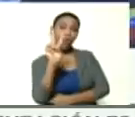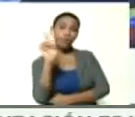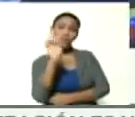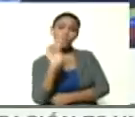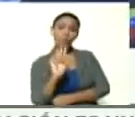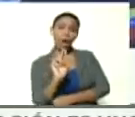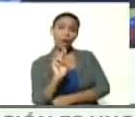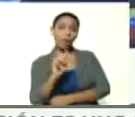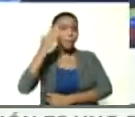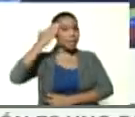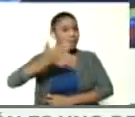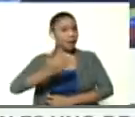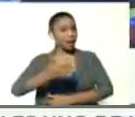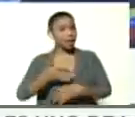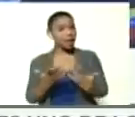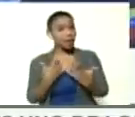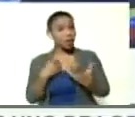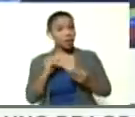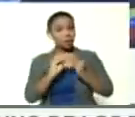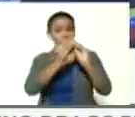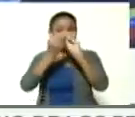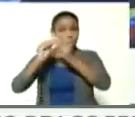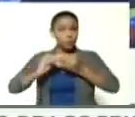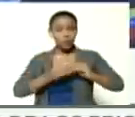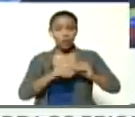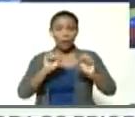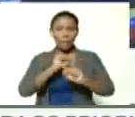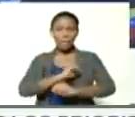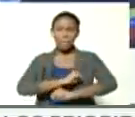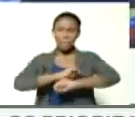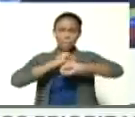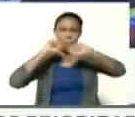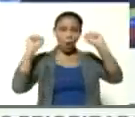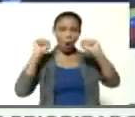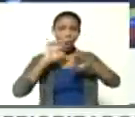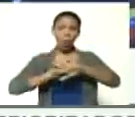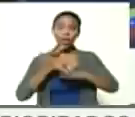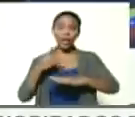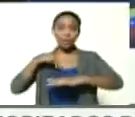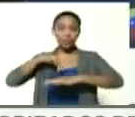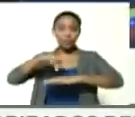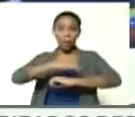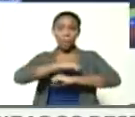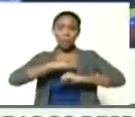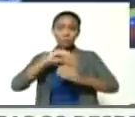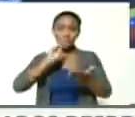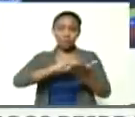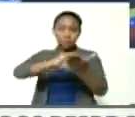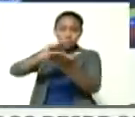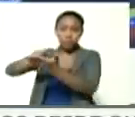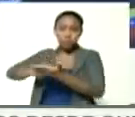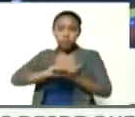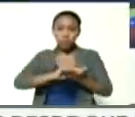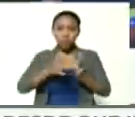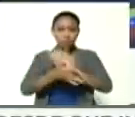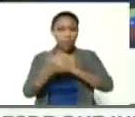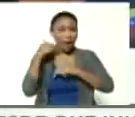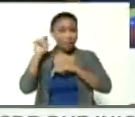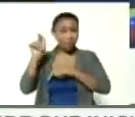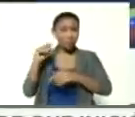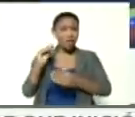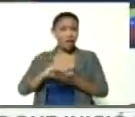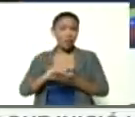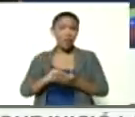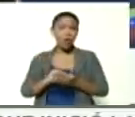venezolanos, soldados, en un blindado que explotó porque han minado, pues, como sabían que la